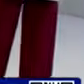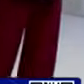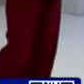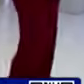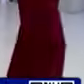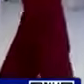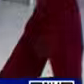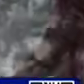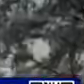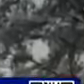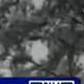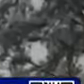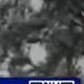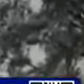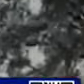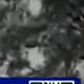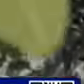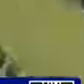parte.